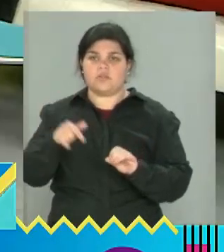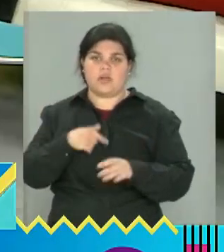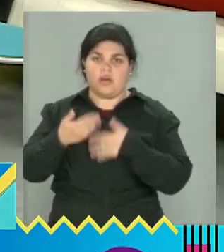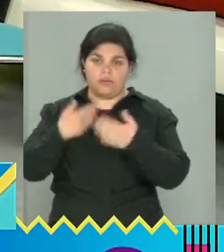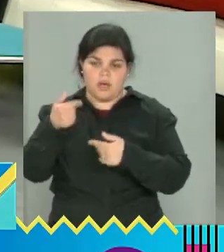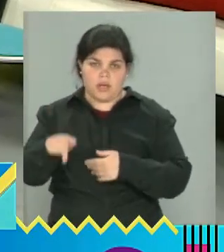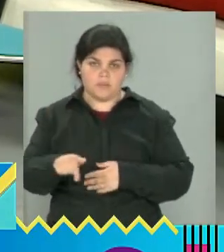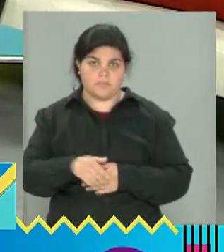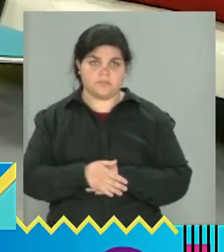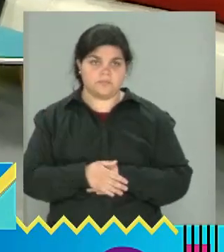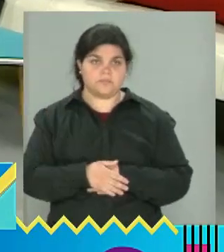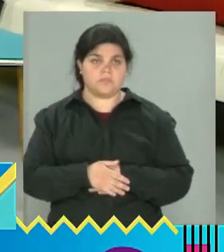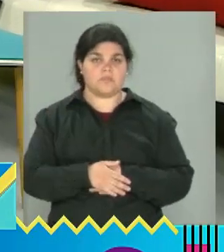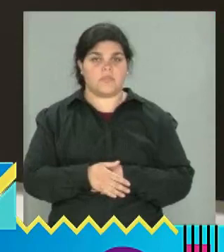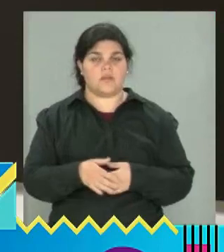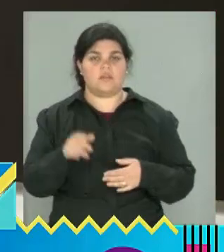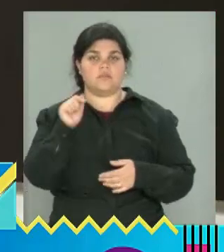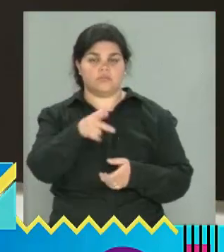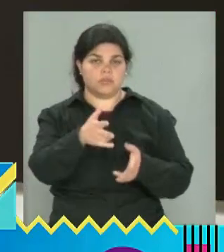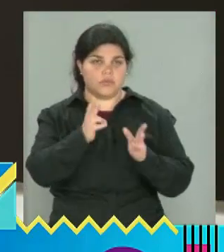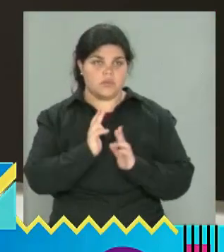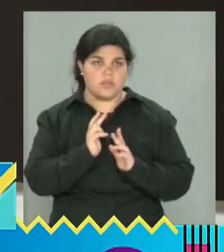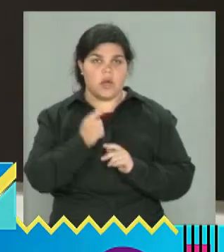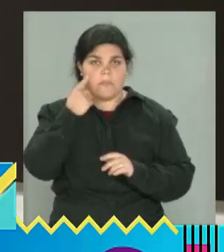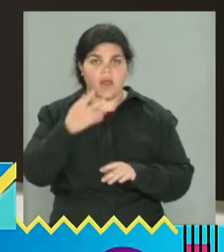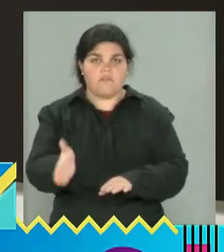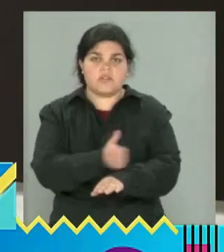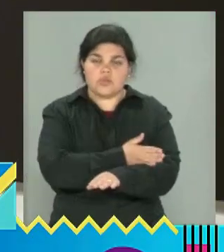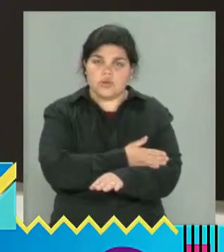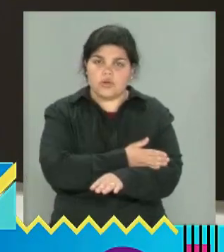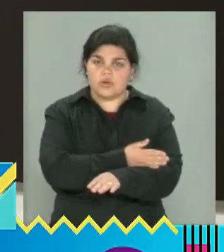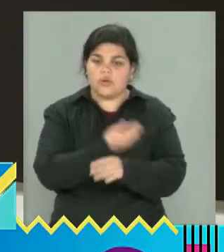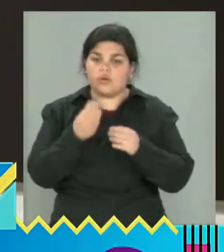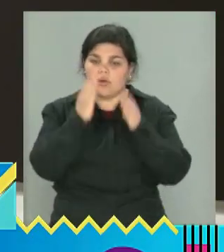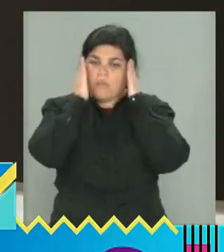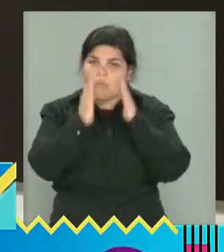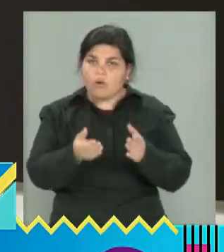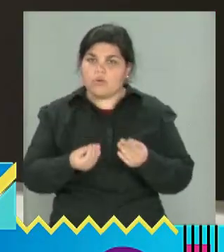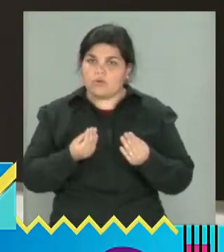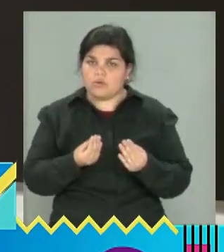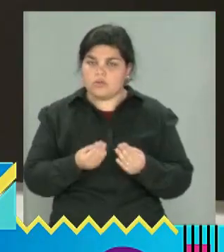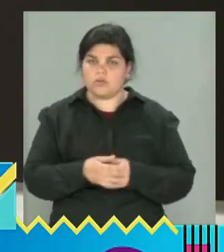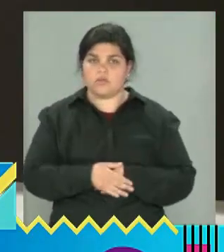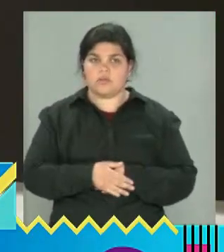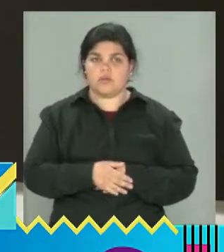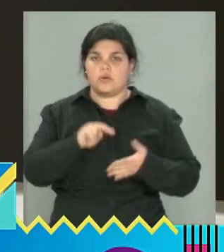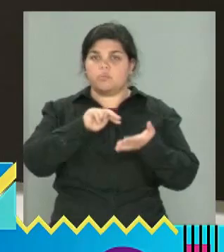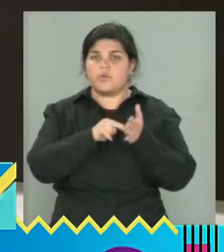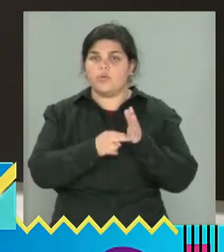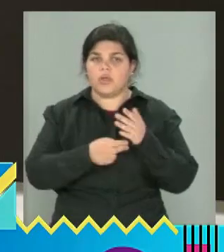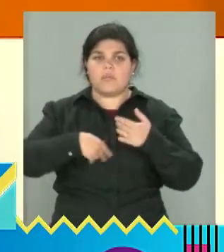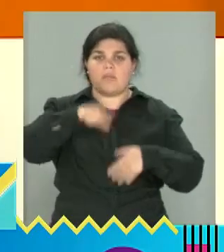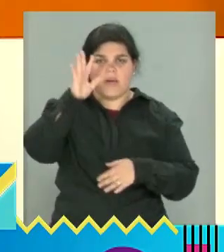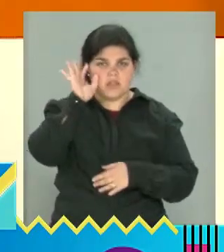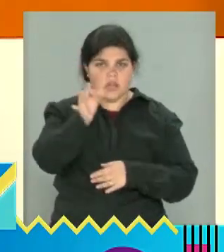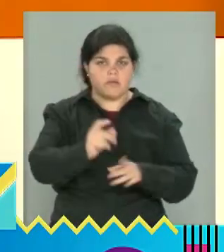y en ese caso, teniendo en cuenta la prevención, ¿hacia dónde se quiere apuntar esa prevención o cuáles son esas problemáticas que más se